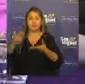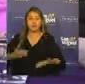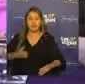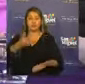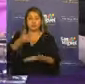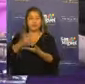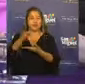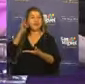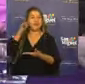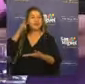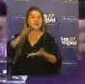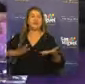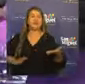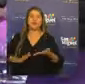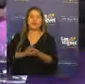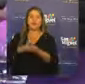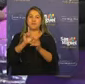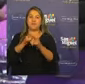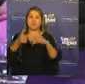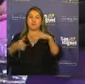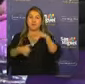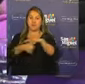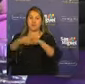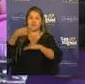a que abra la sesión.